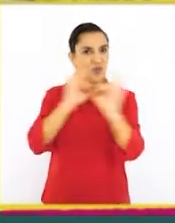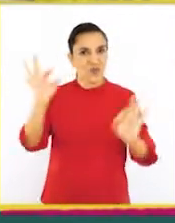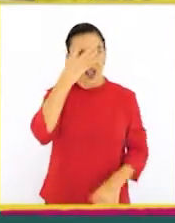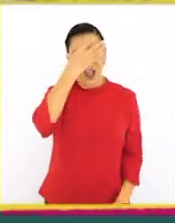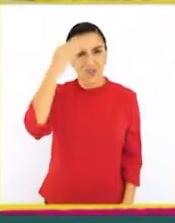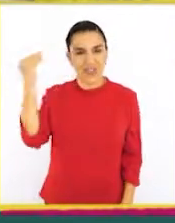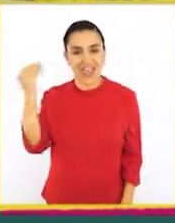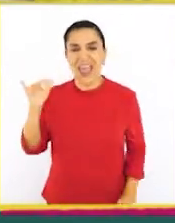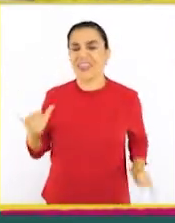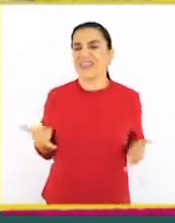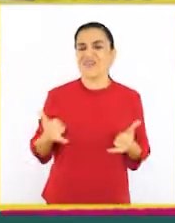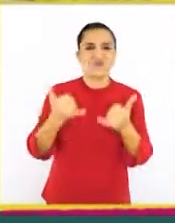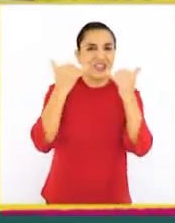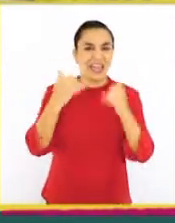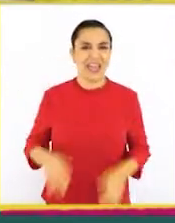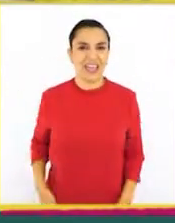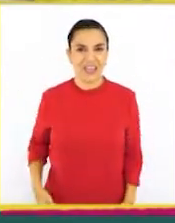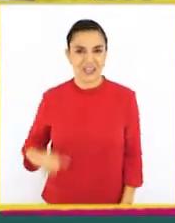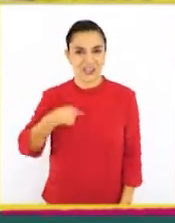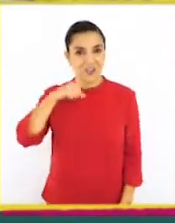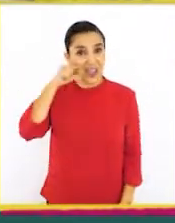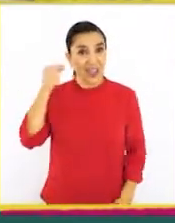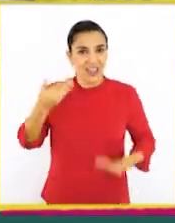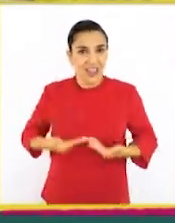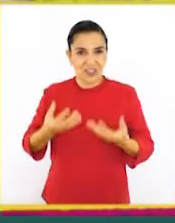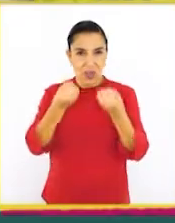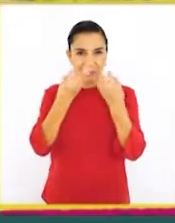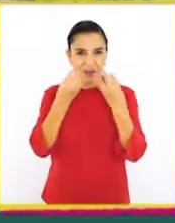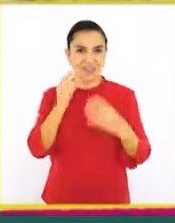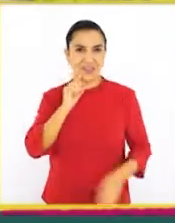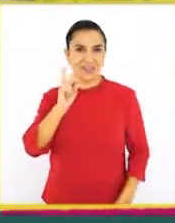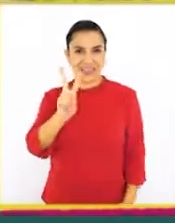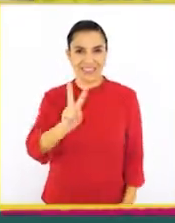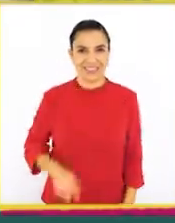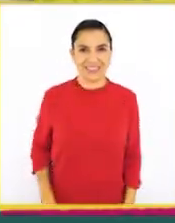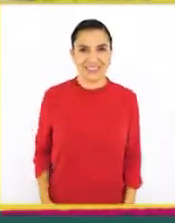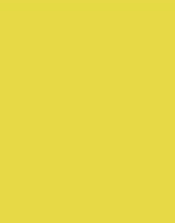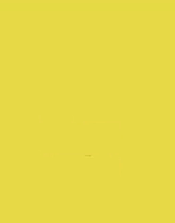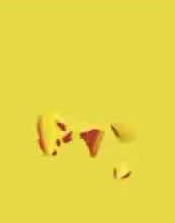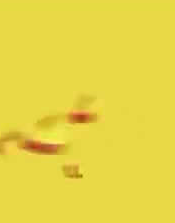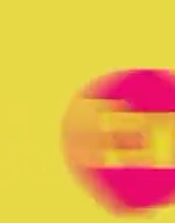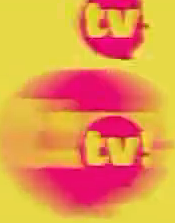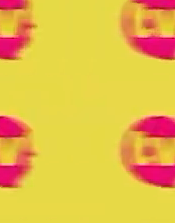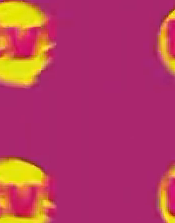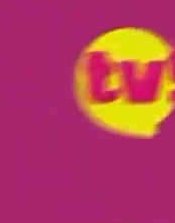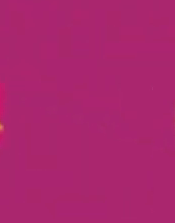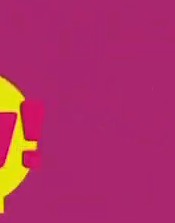inolvidable y que lo voy a disfrutar mucho. Soy Ares y esto es Aprendo TV.